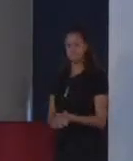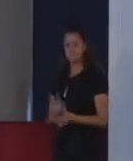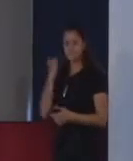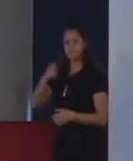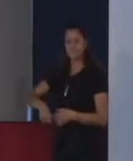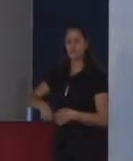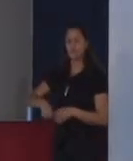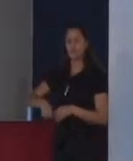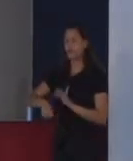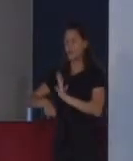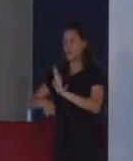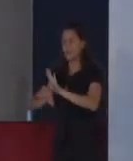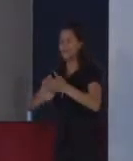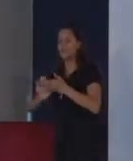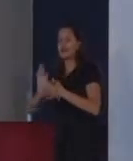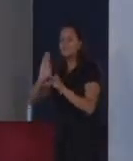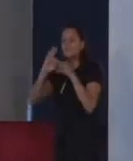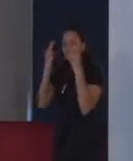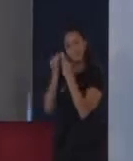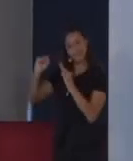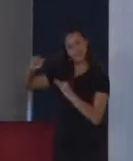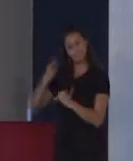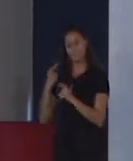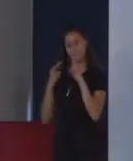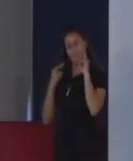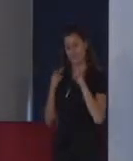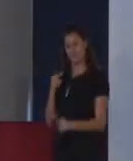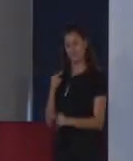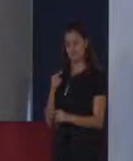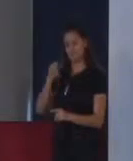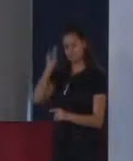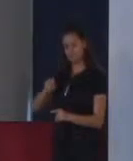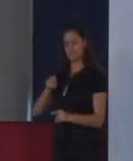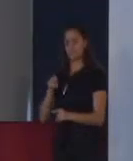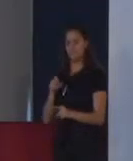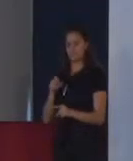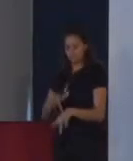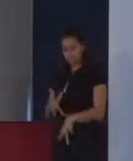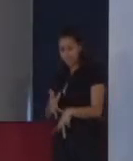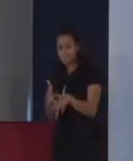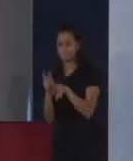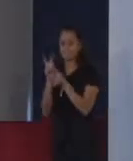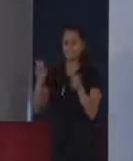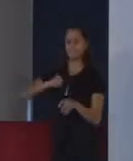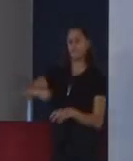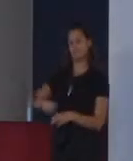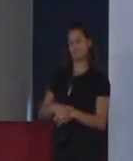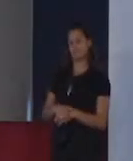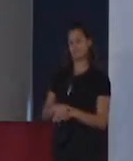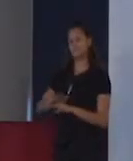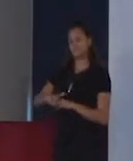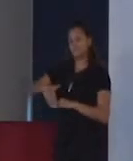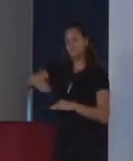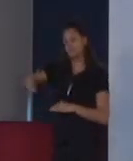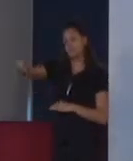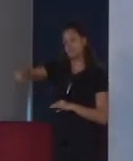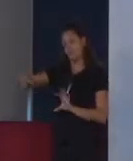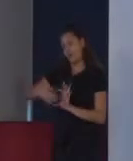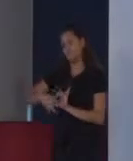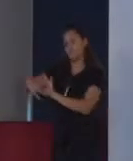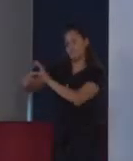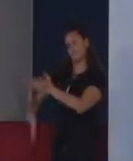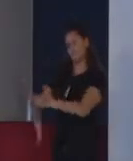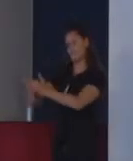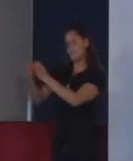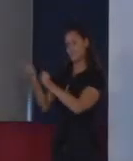la familia es la primera agenciadora de ese proceso del tema de los derechos. Y la escuela tiene que seguir garantizando ese